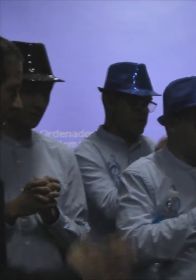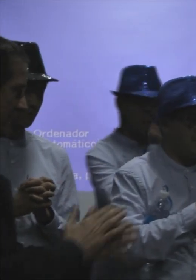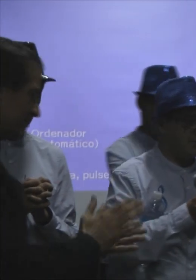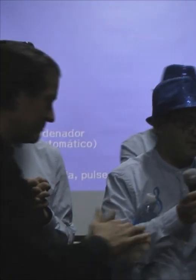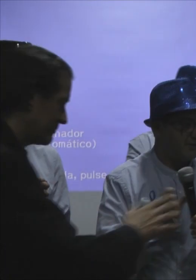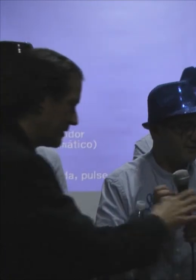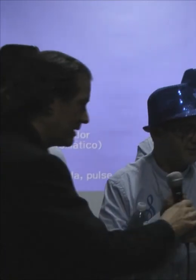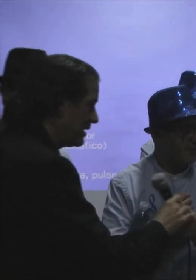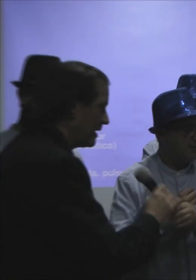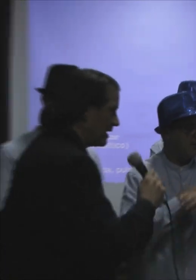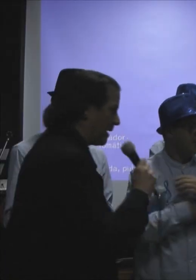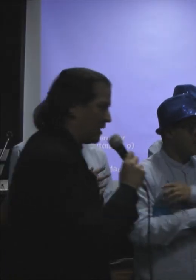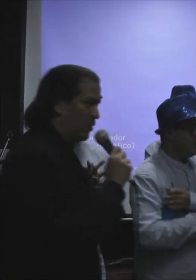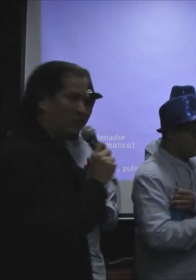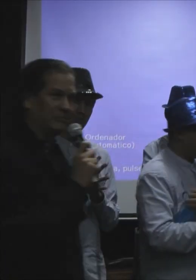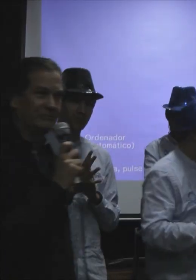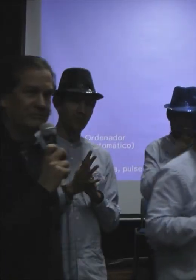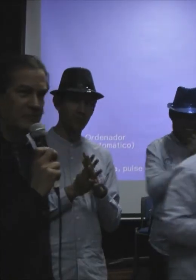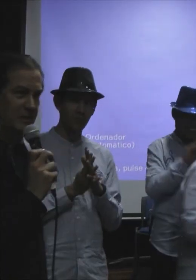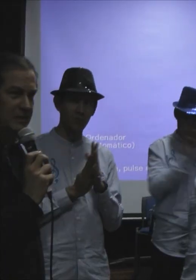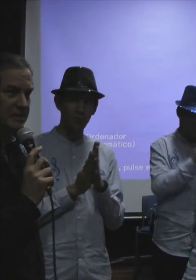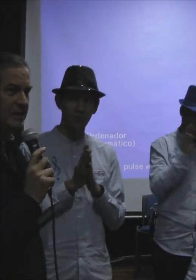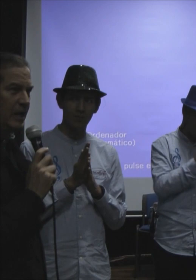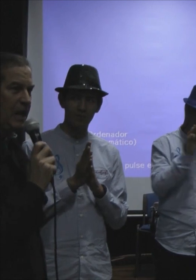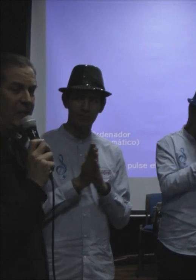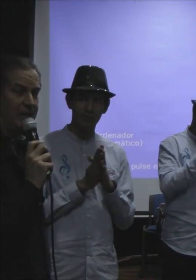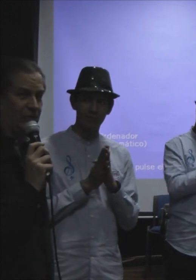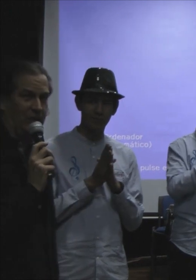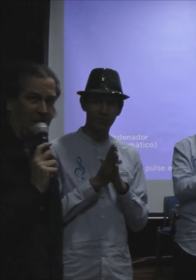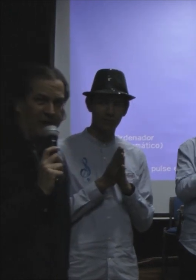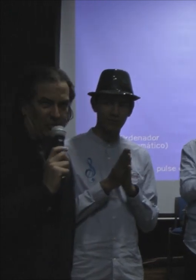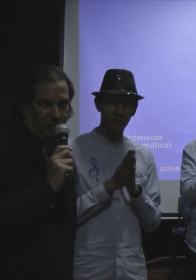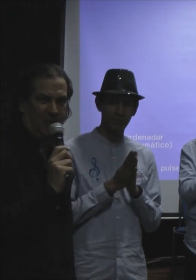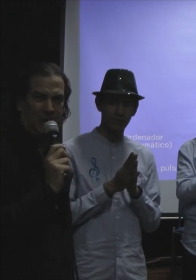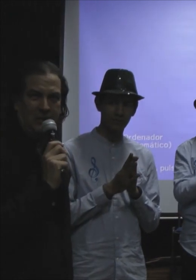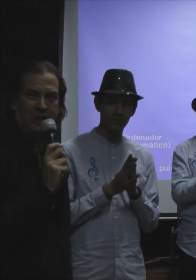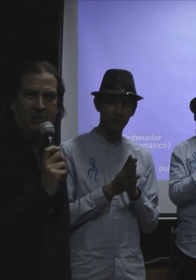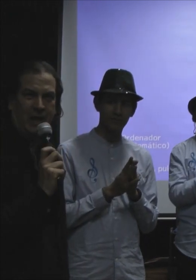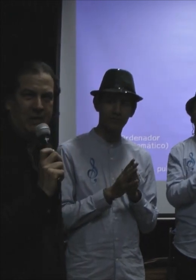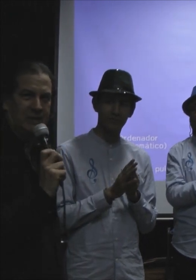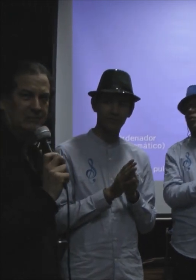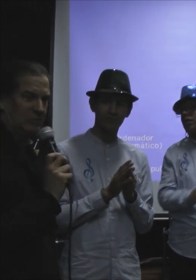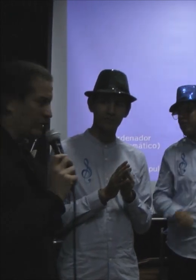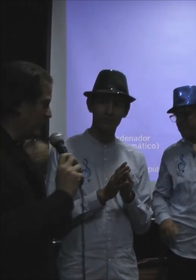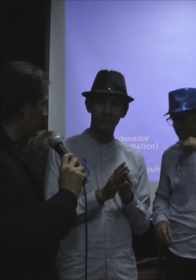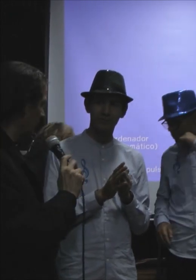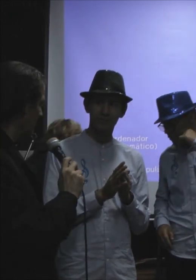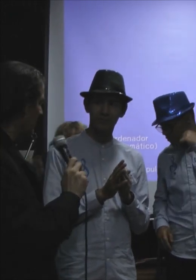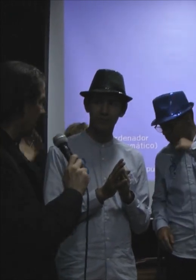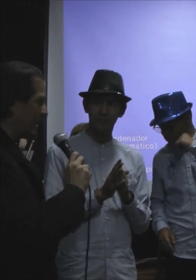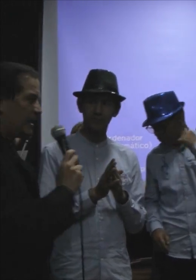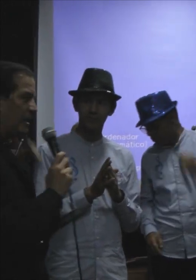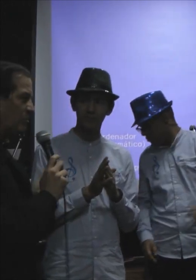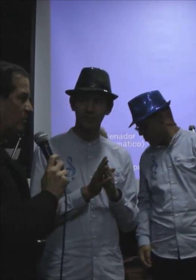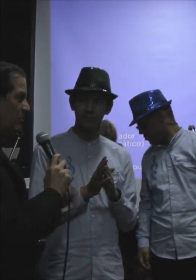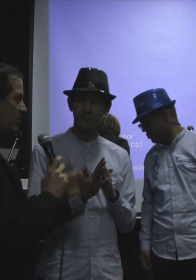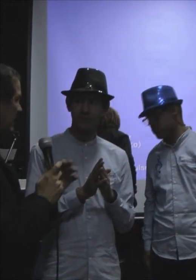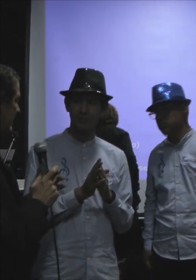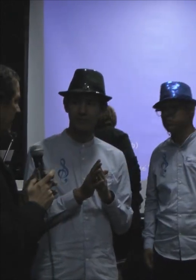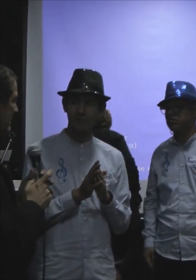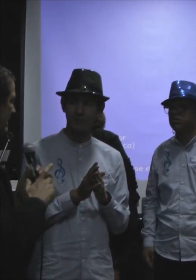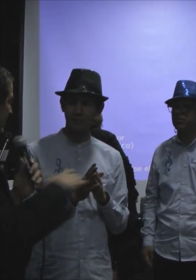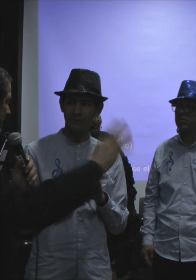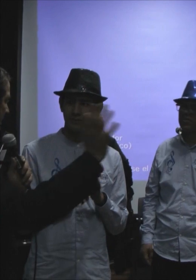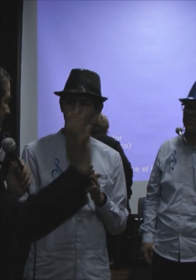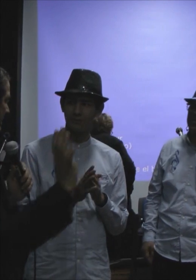Bueno, muy bien, amigo. Él anda con el piano, pero vamos a ponerlo que hable. Cuéntenos, ¿qué le ha dejado todo esto